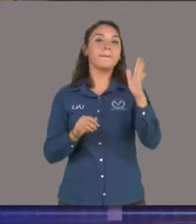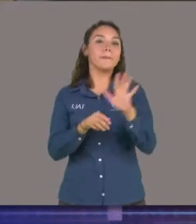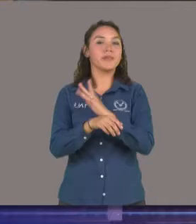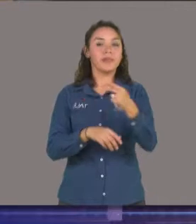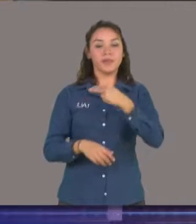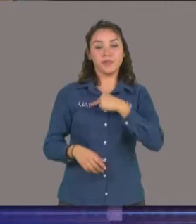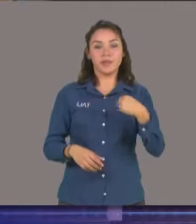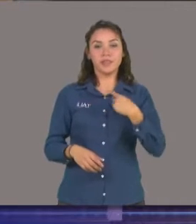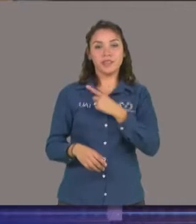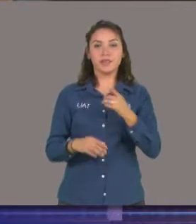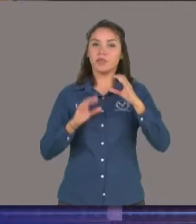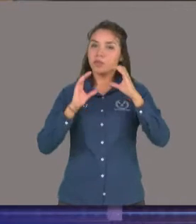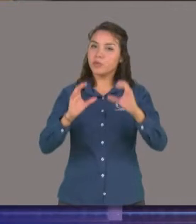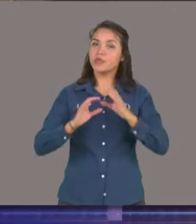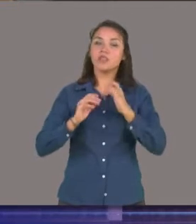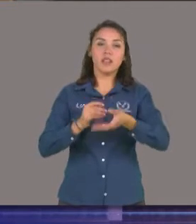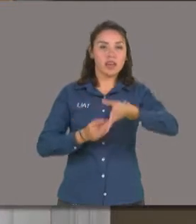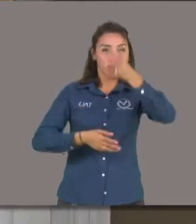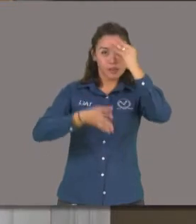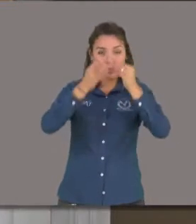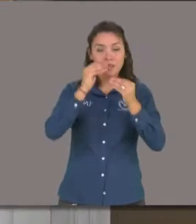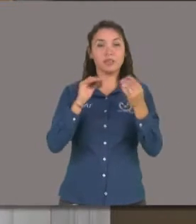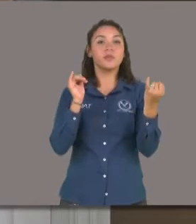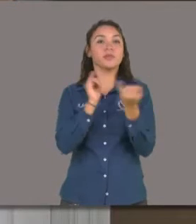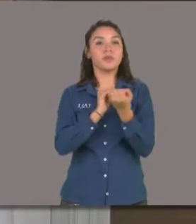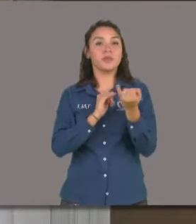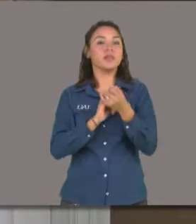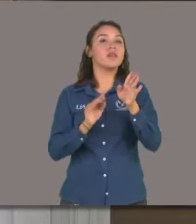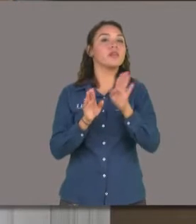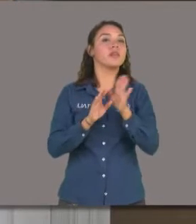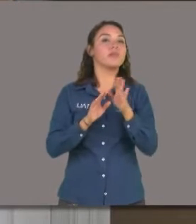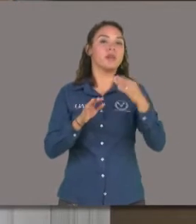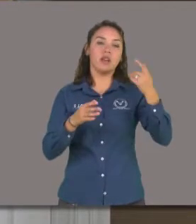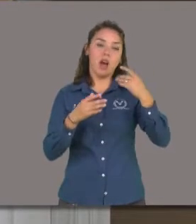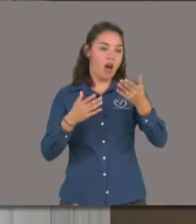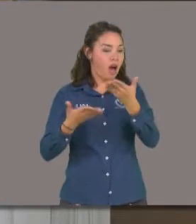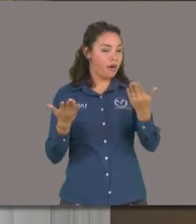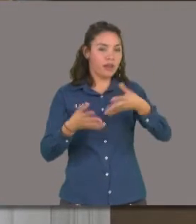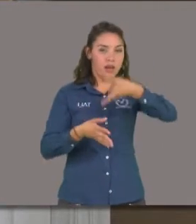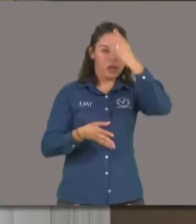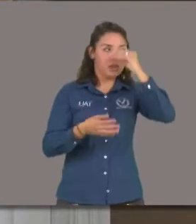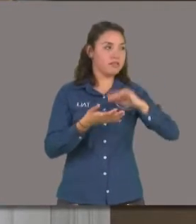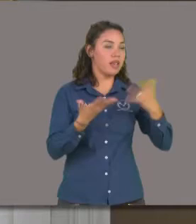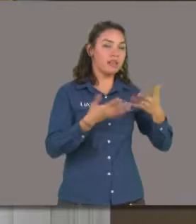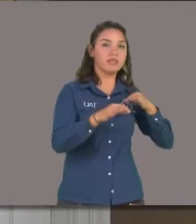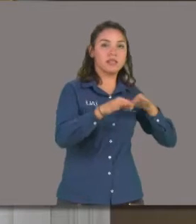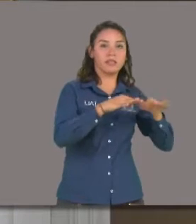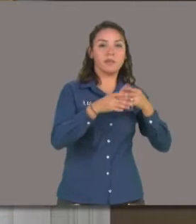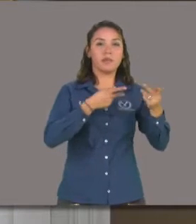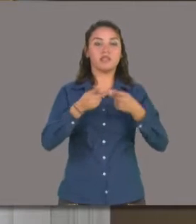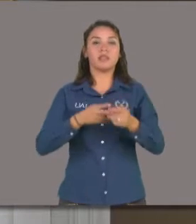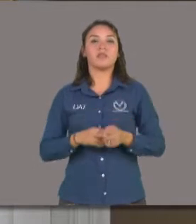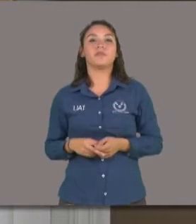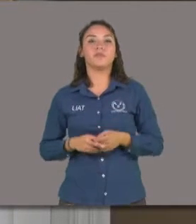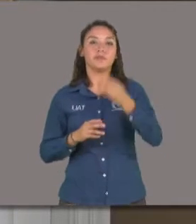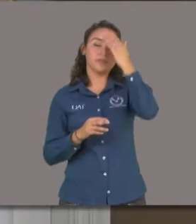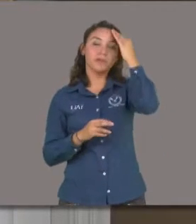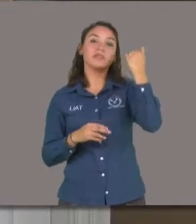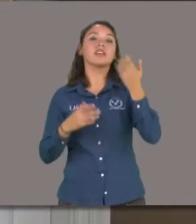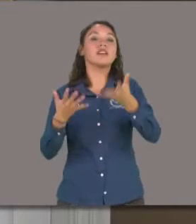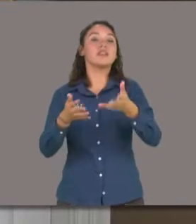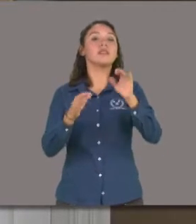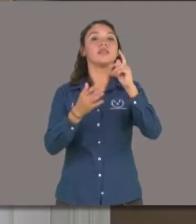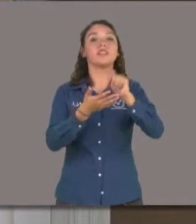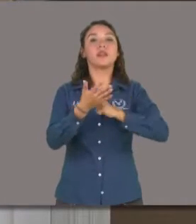que debemos conservar, promover e incorporar en nuestra forma de vida. A la par de Radio